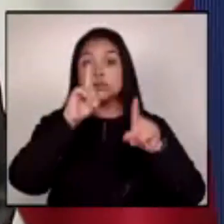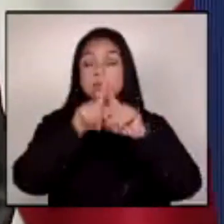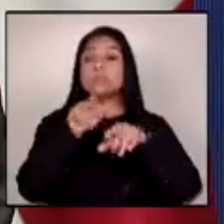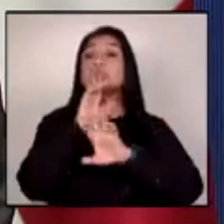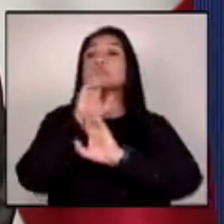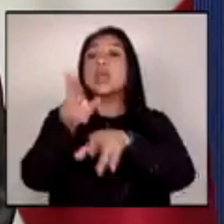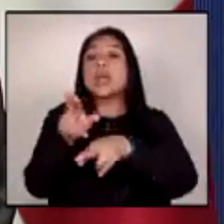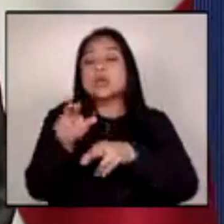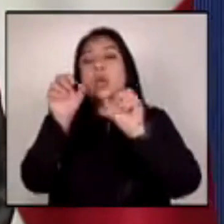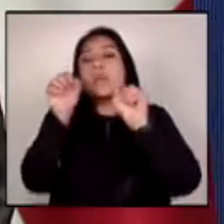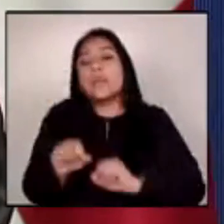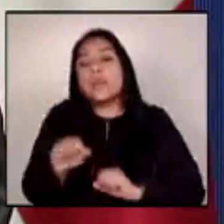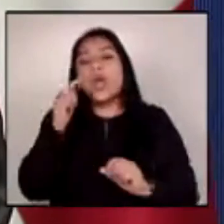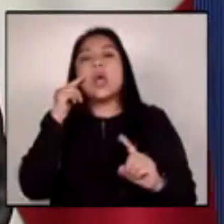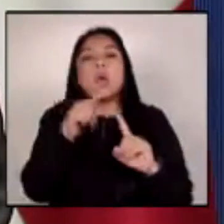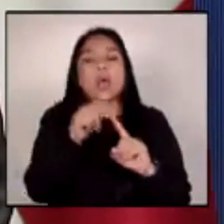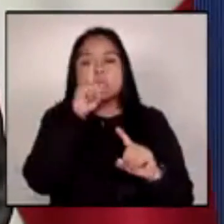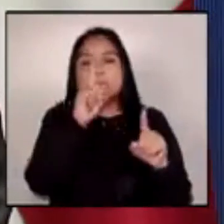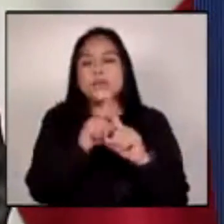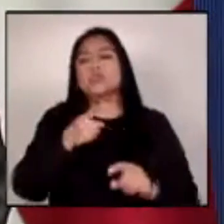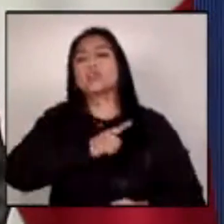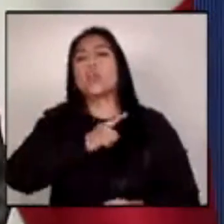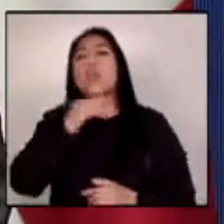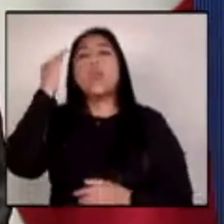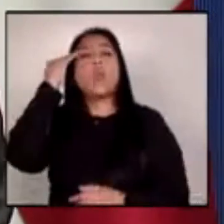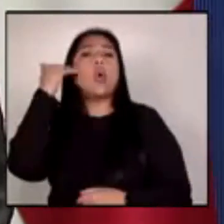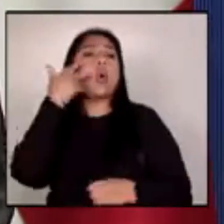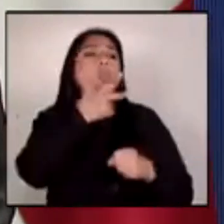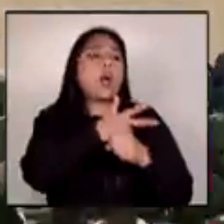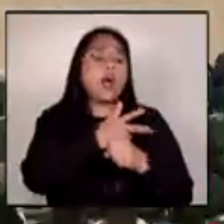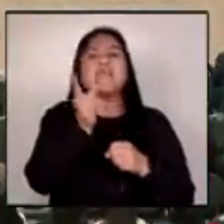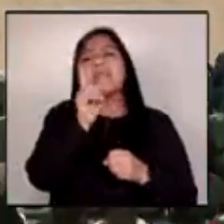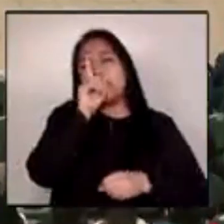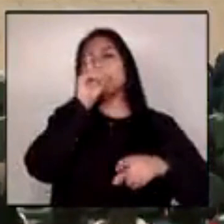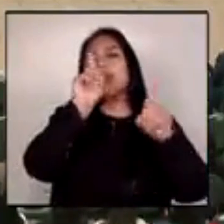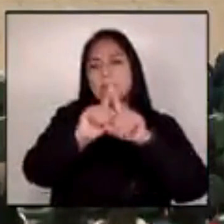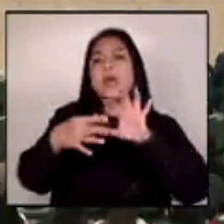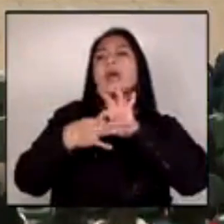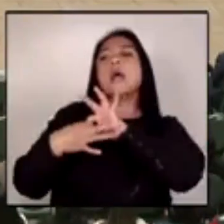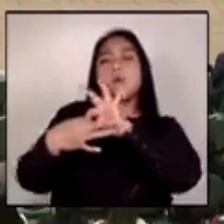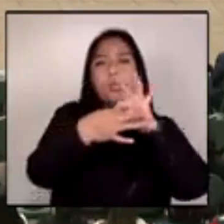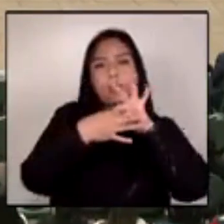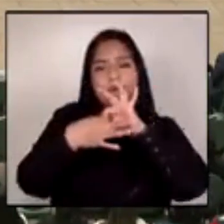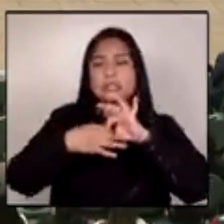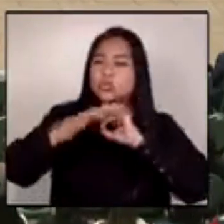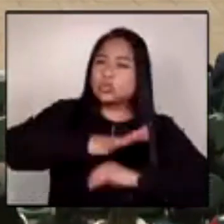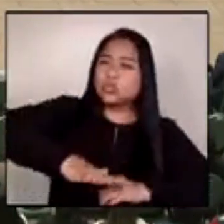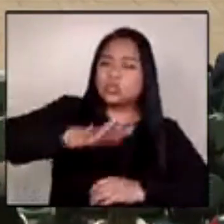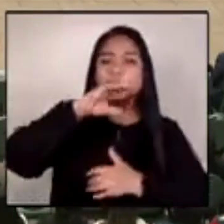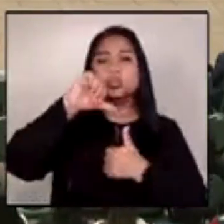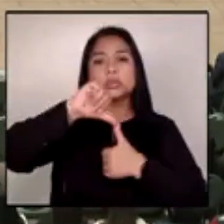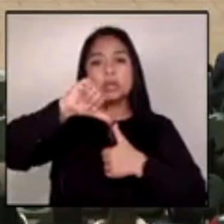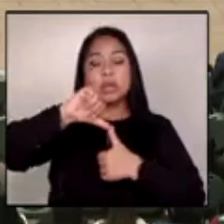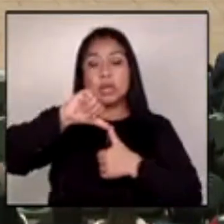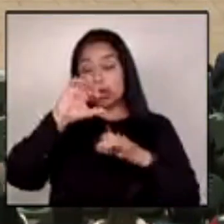ha logrado no solo con Corea y Guatemala, sino que con la cooperación con toda la región centroamericana.